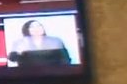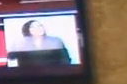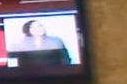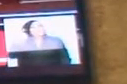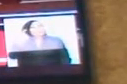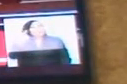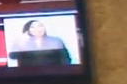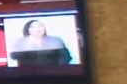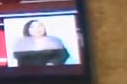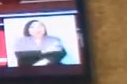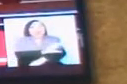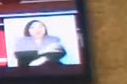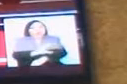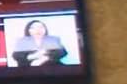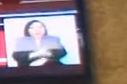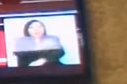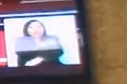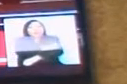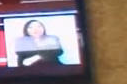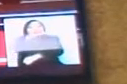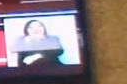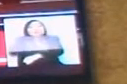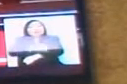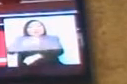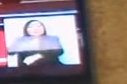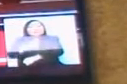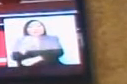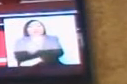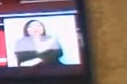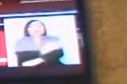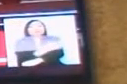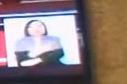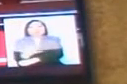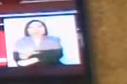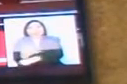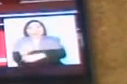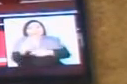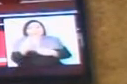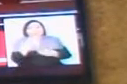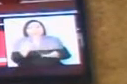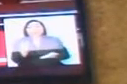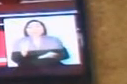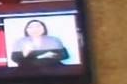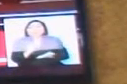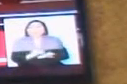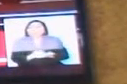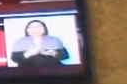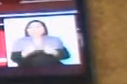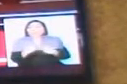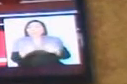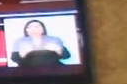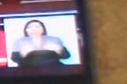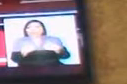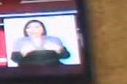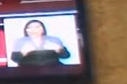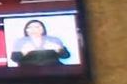pensando en la costa, en la sierra y la selva de nuestro país. Más aún cuando